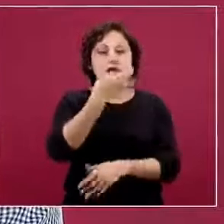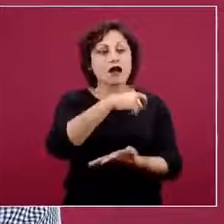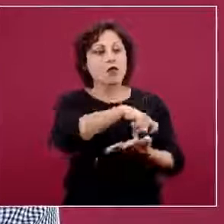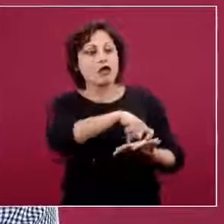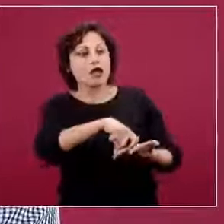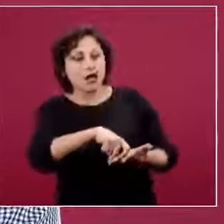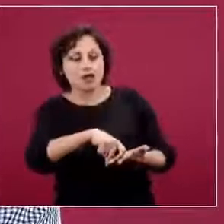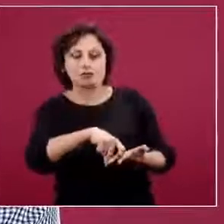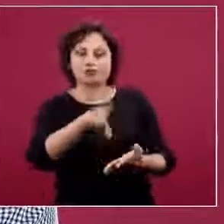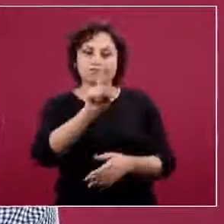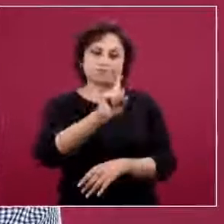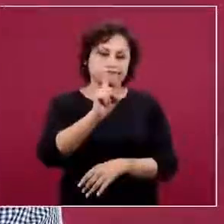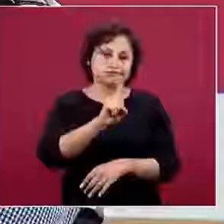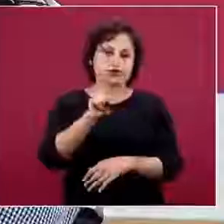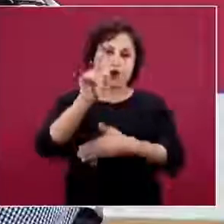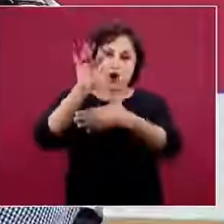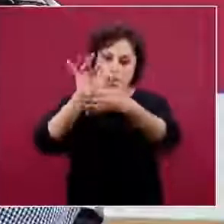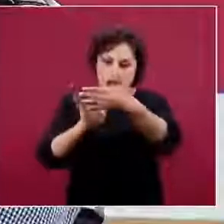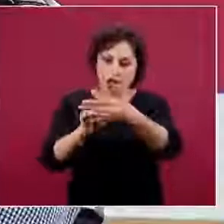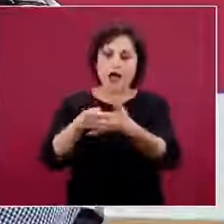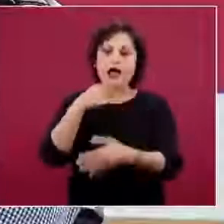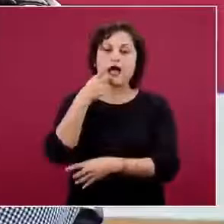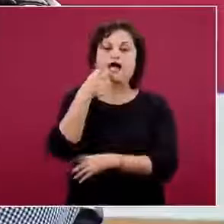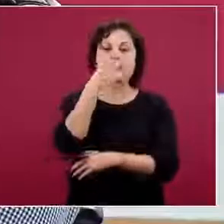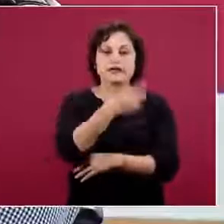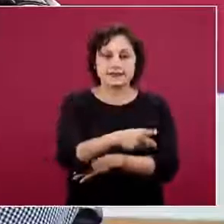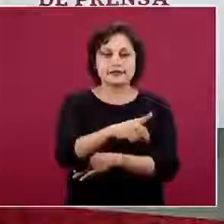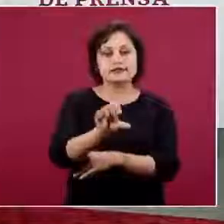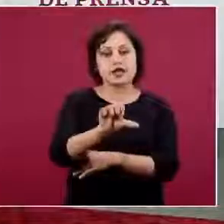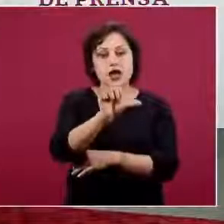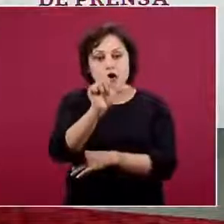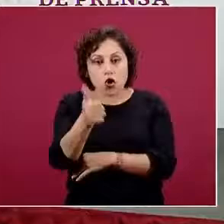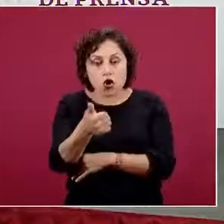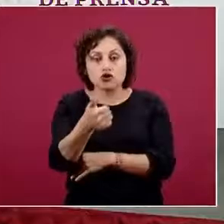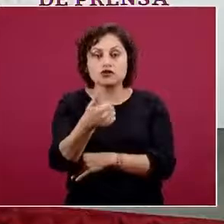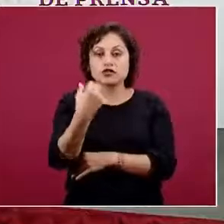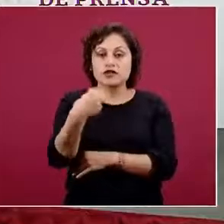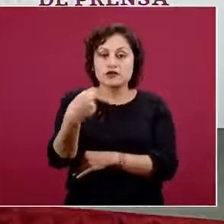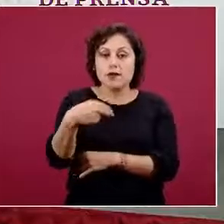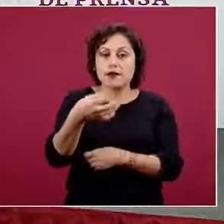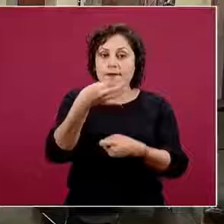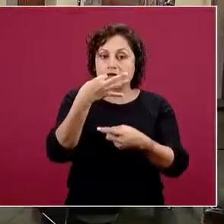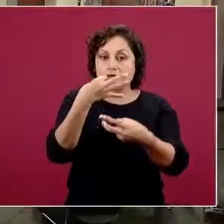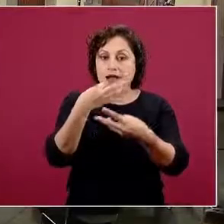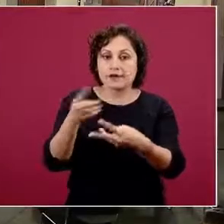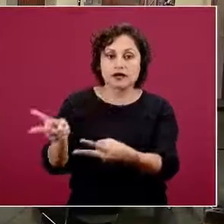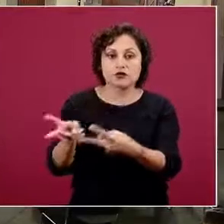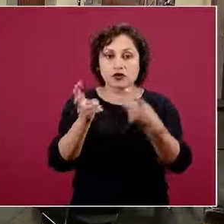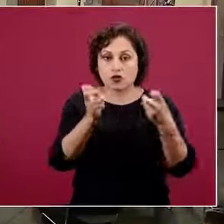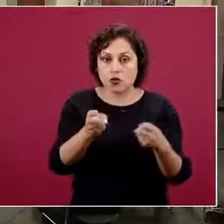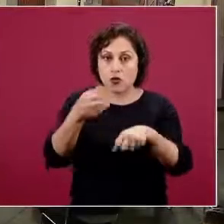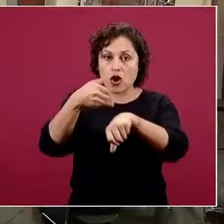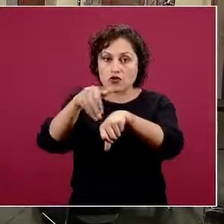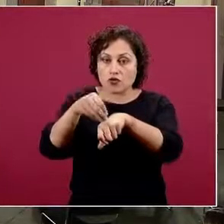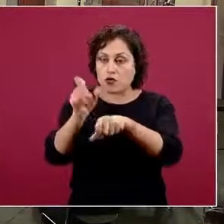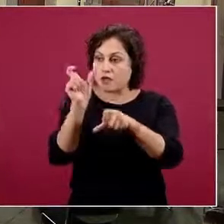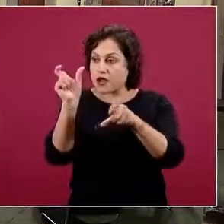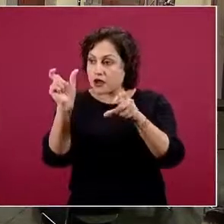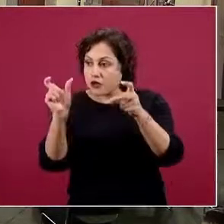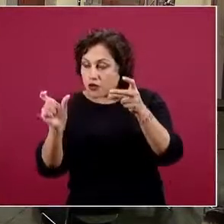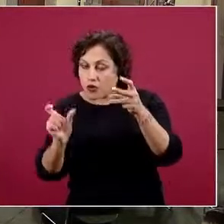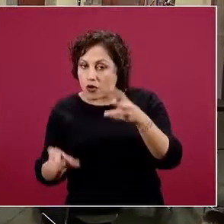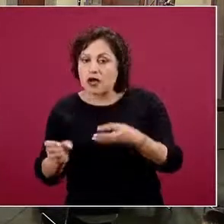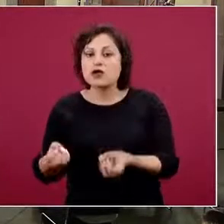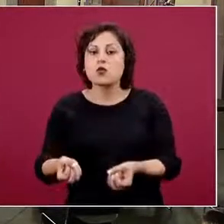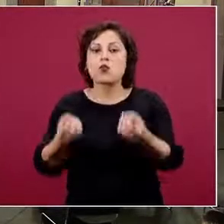En el mismo comunicado viene el listado de los 11 medicamentos involucrados en el evento, los lotes y las cantidades